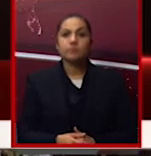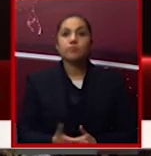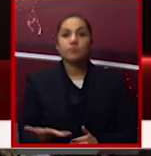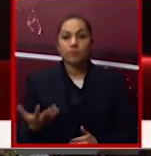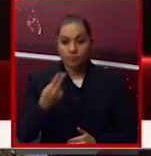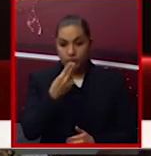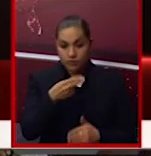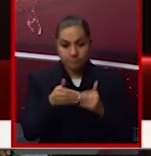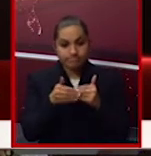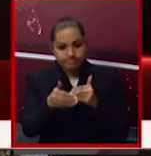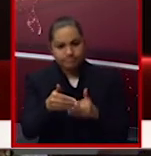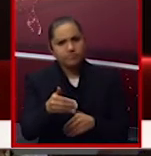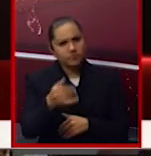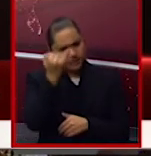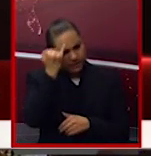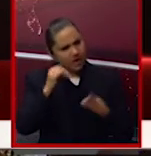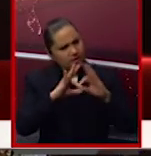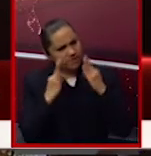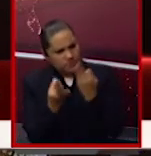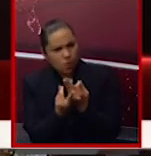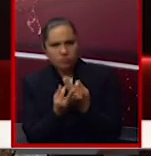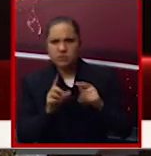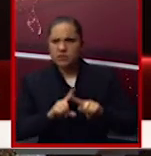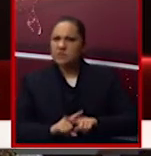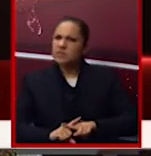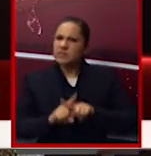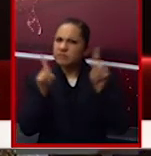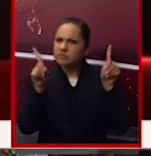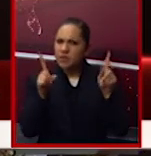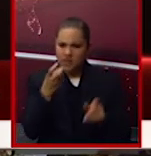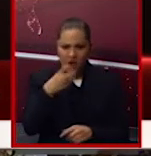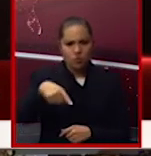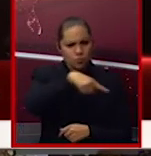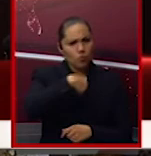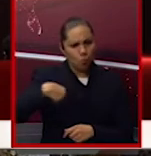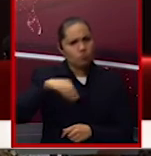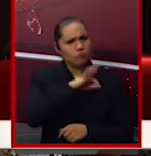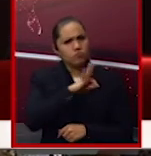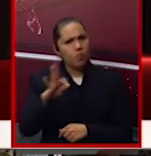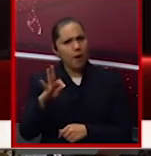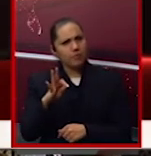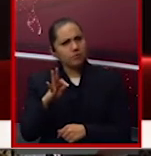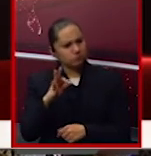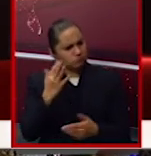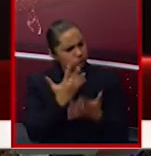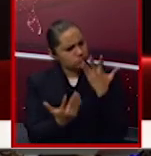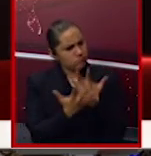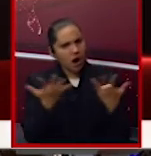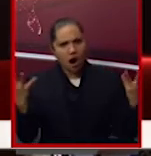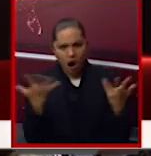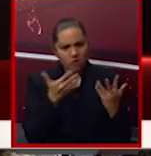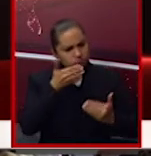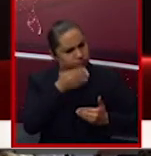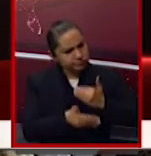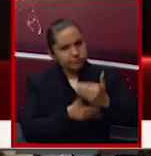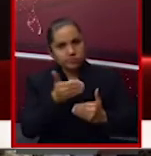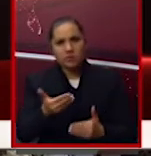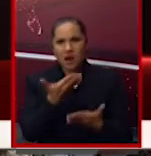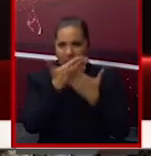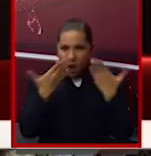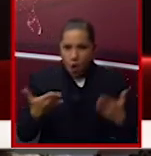una nueva alternativa de país, digo, está en nuestras manos. Y llegó la hora que el coraje